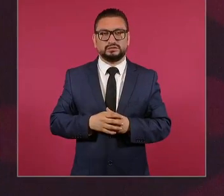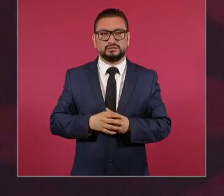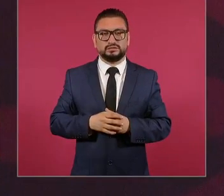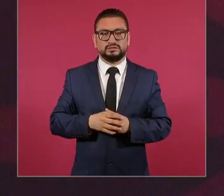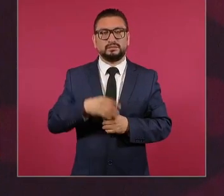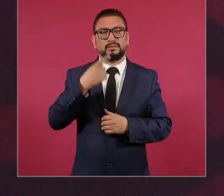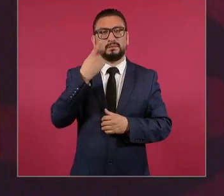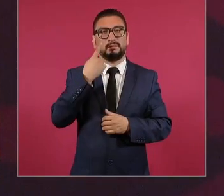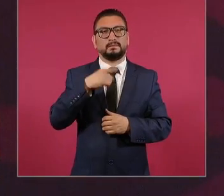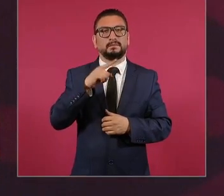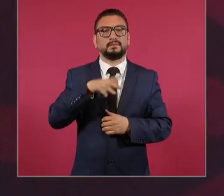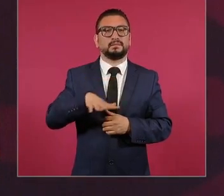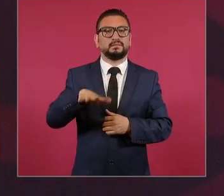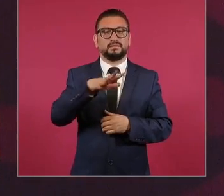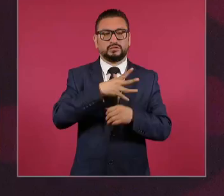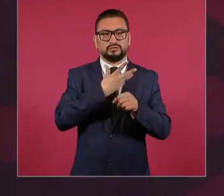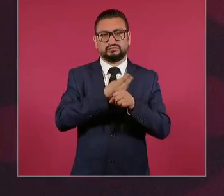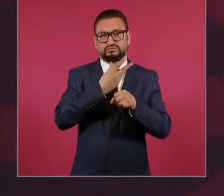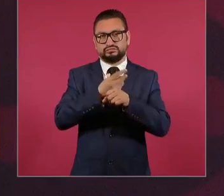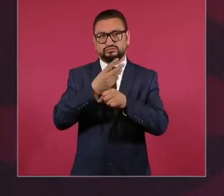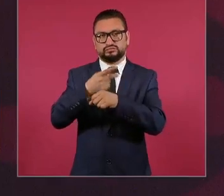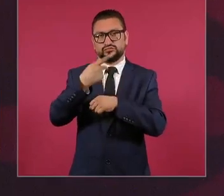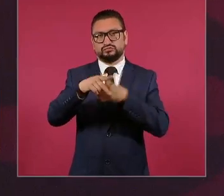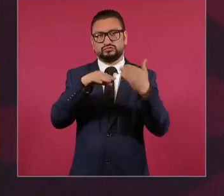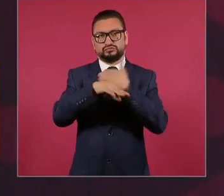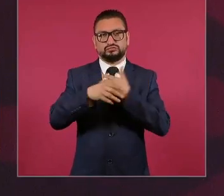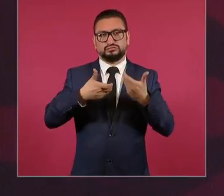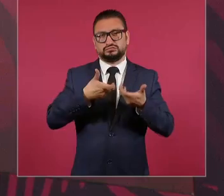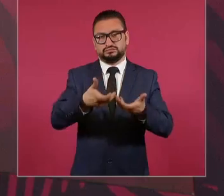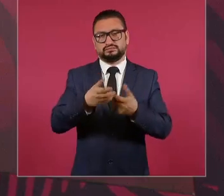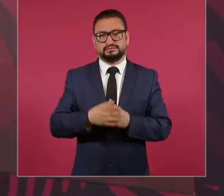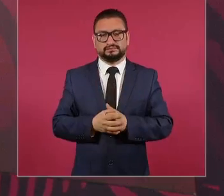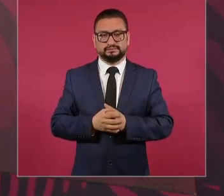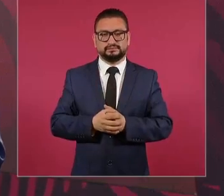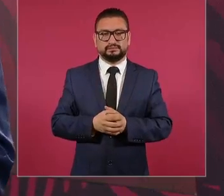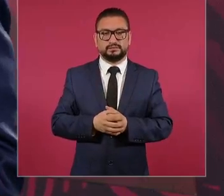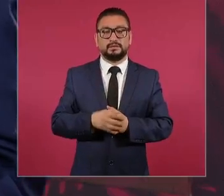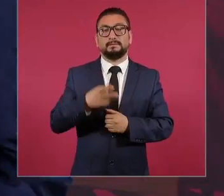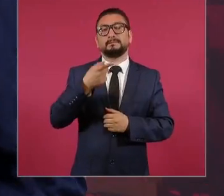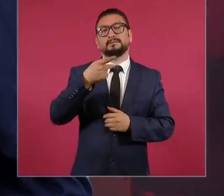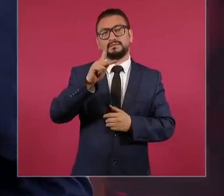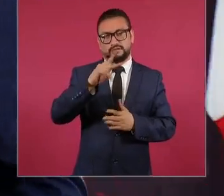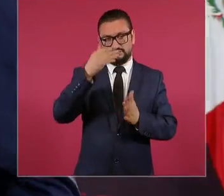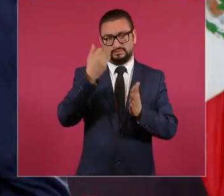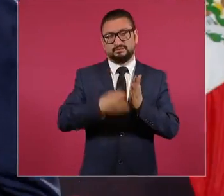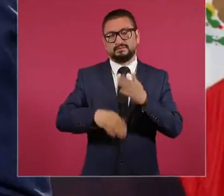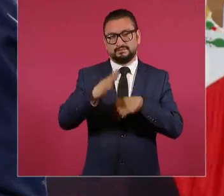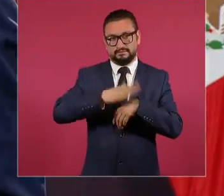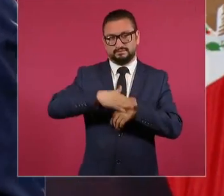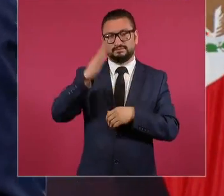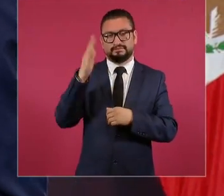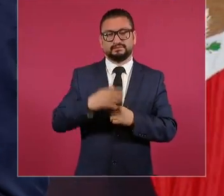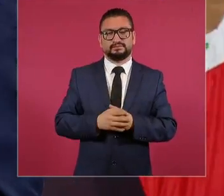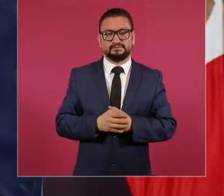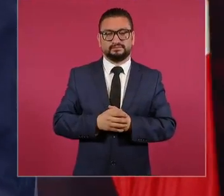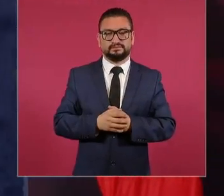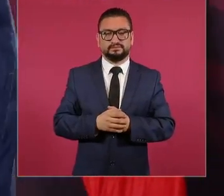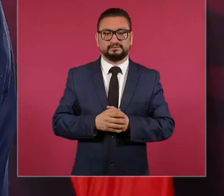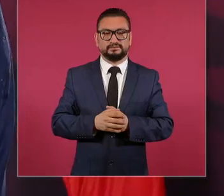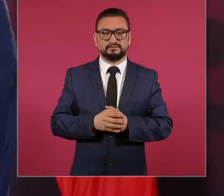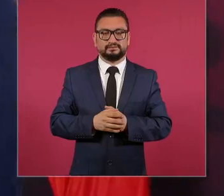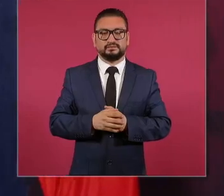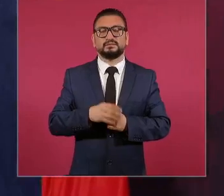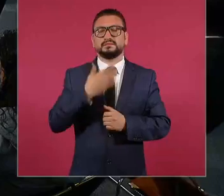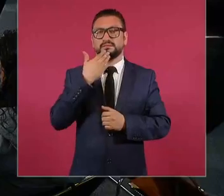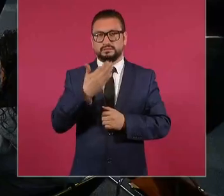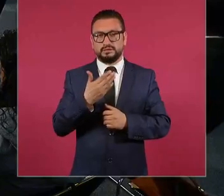para arreglar sus caes pero hace falta más muy